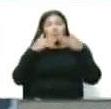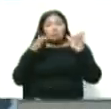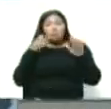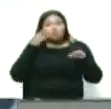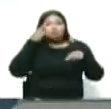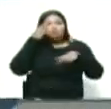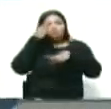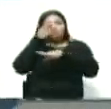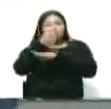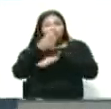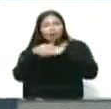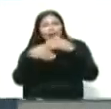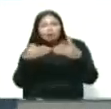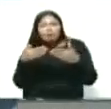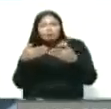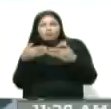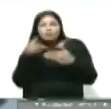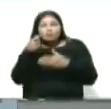independientemente de esa